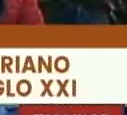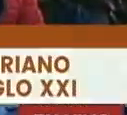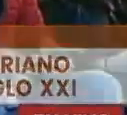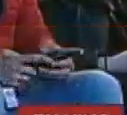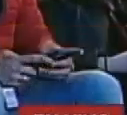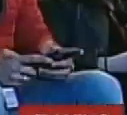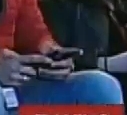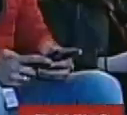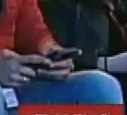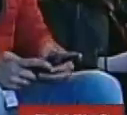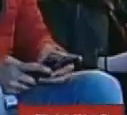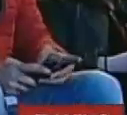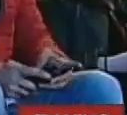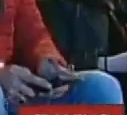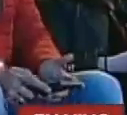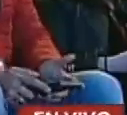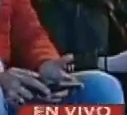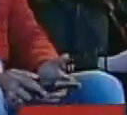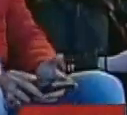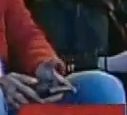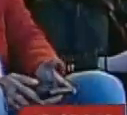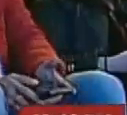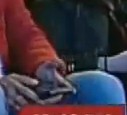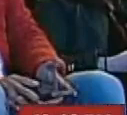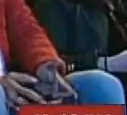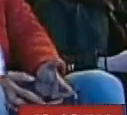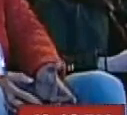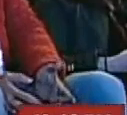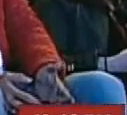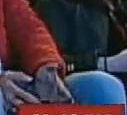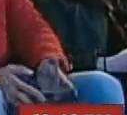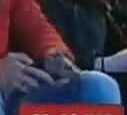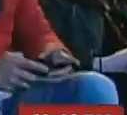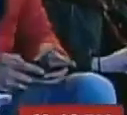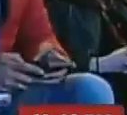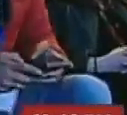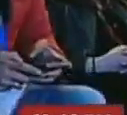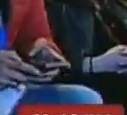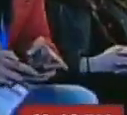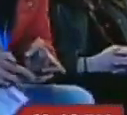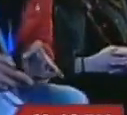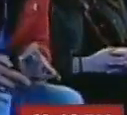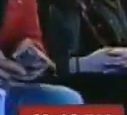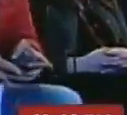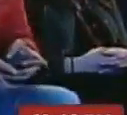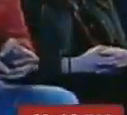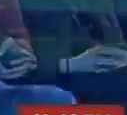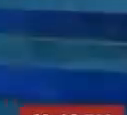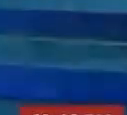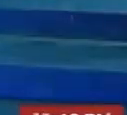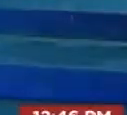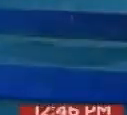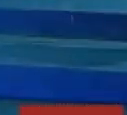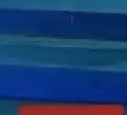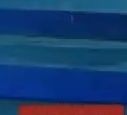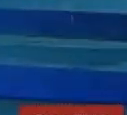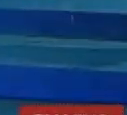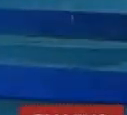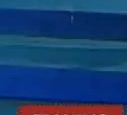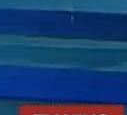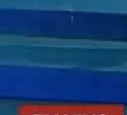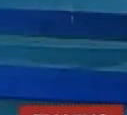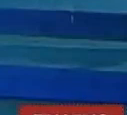el voto es manipulado de todas las formas Entonces el centro del poder político no es solamente